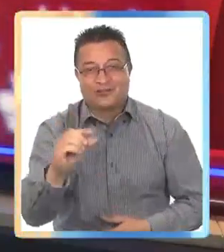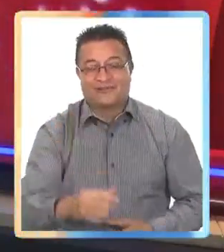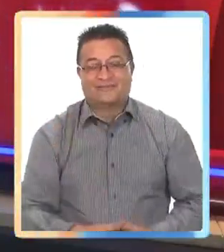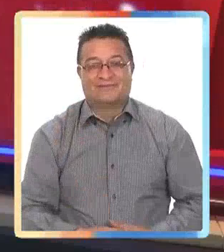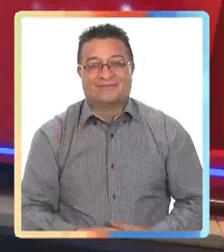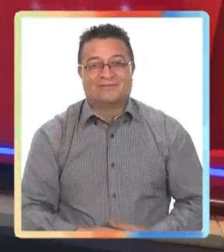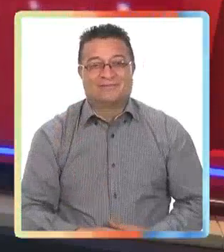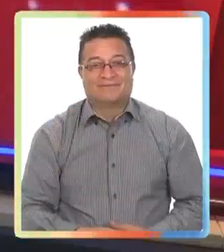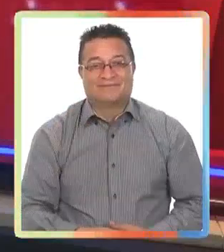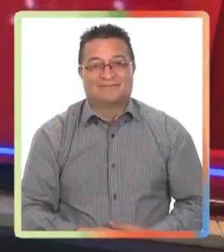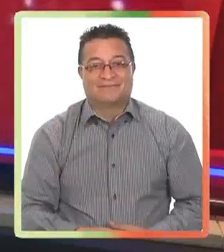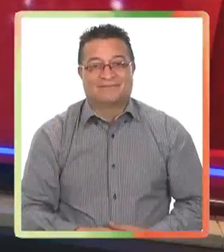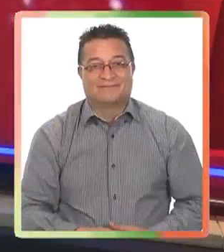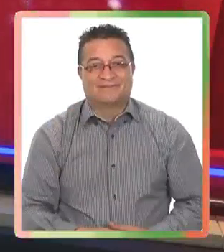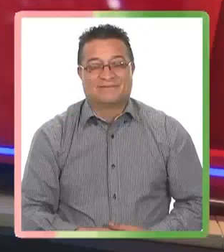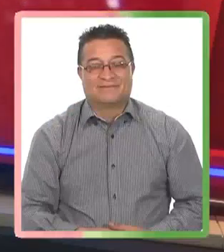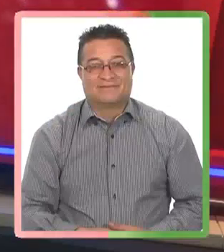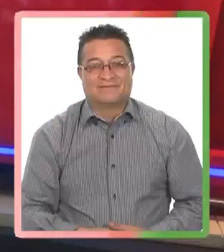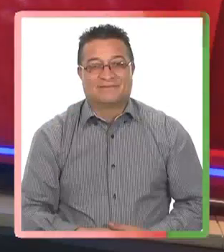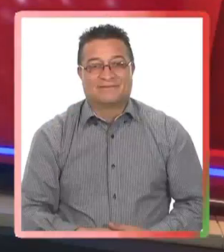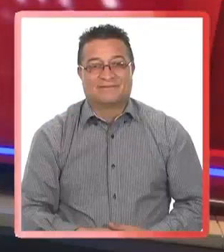pronto.